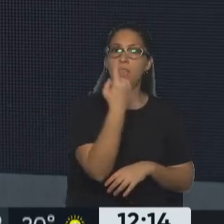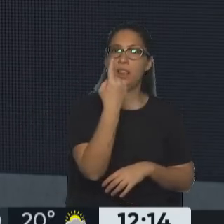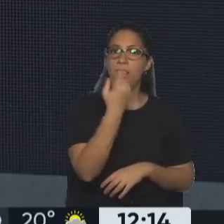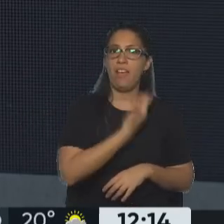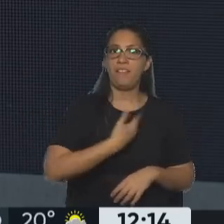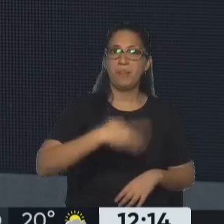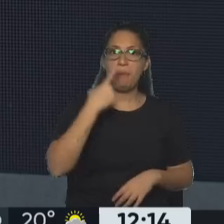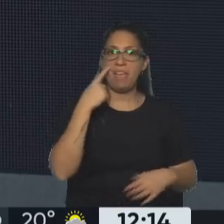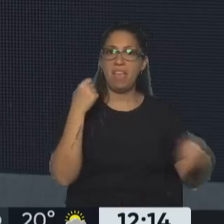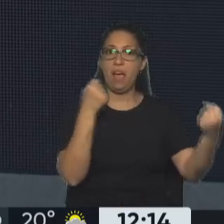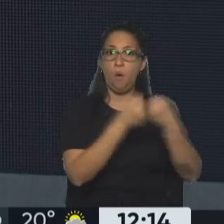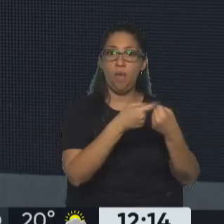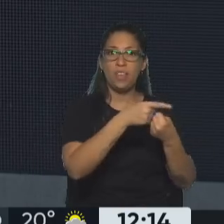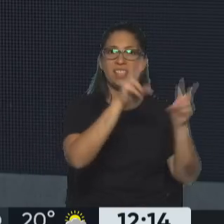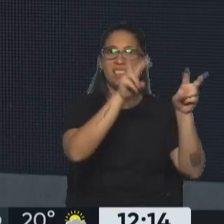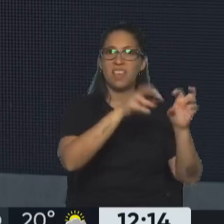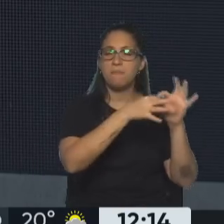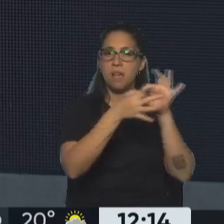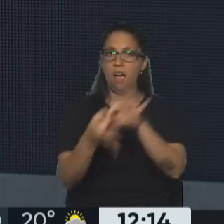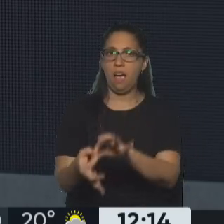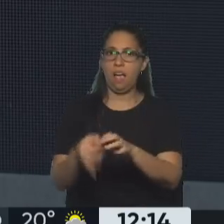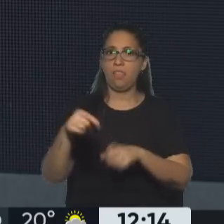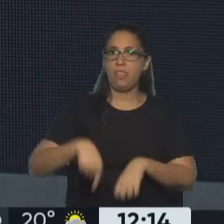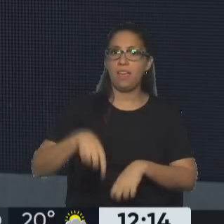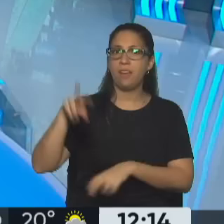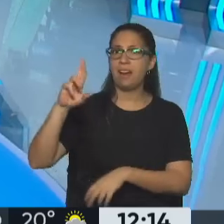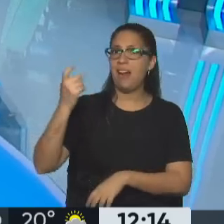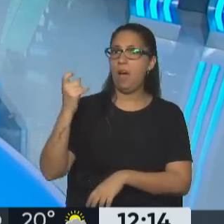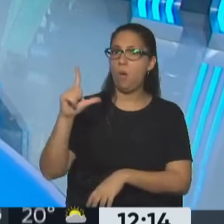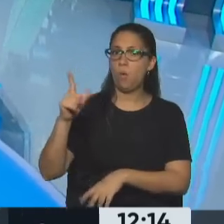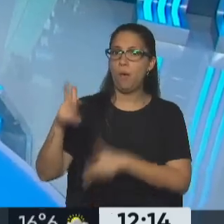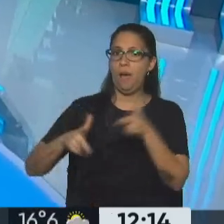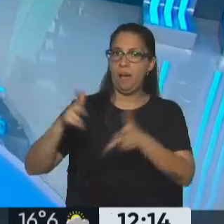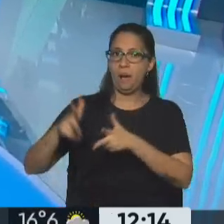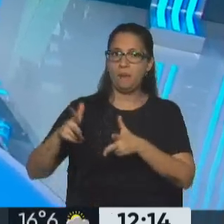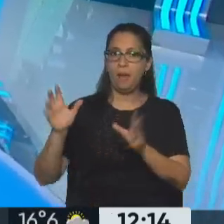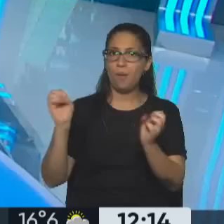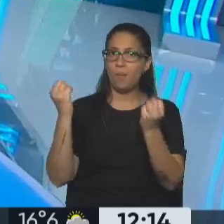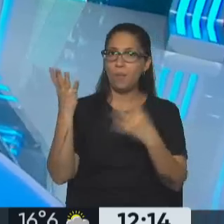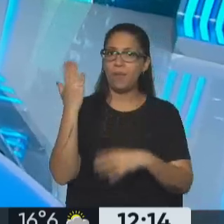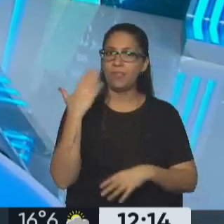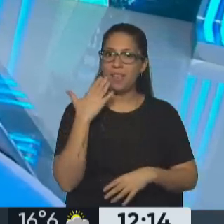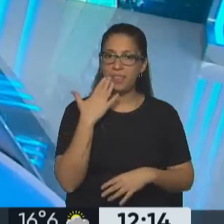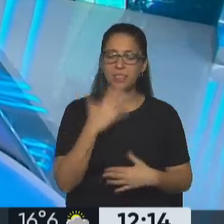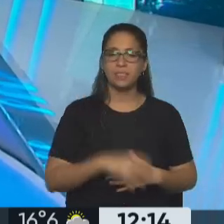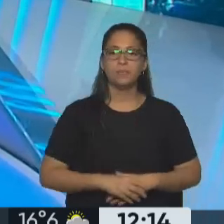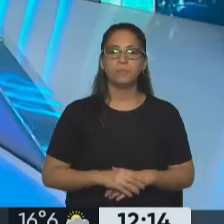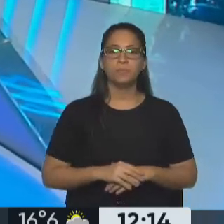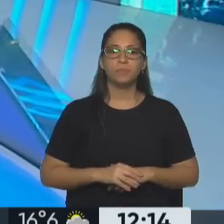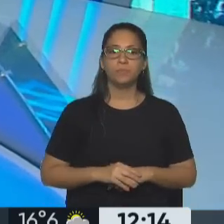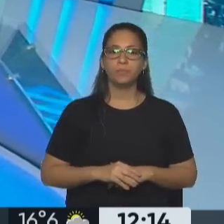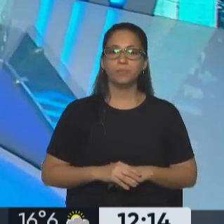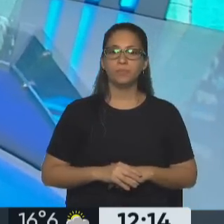Monetario Internacional. Este es el tema de esta columna de Raúl de la Torre. Bienvenido, Raúl, ¿cómo estamos? ¿Cómo te va, Pablo?